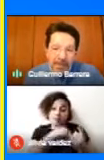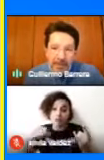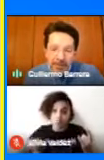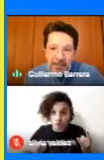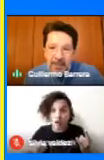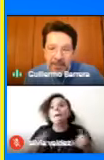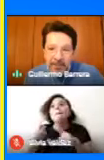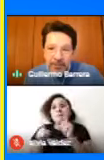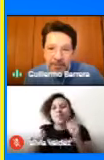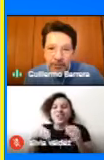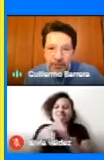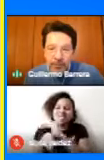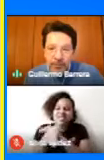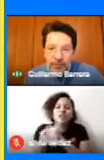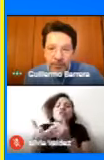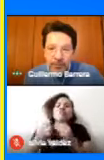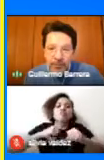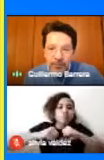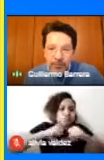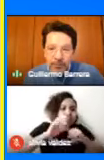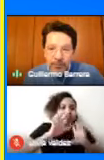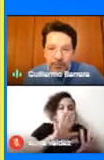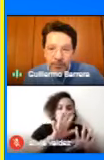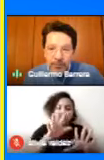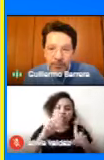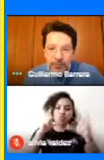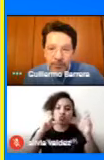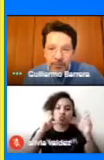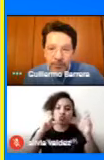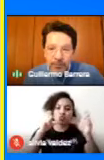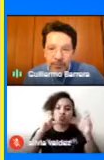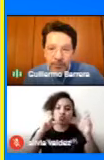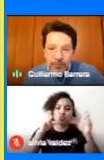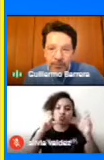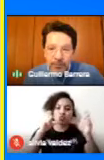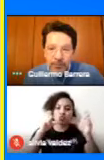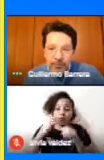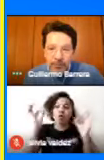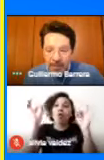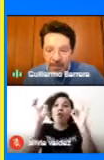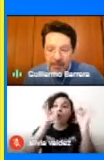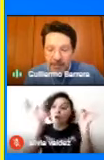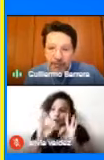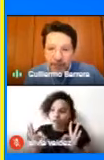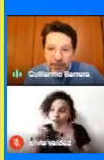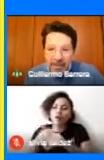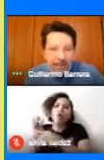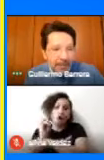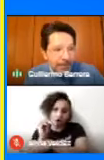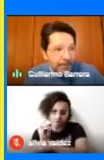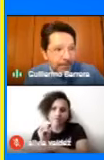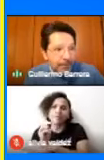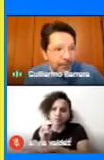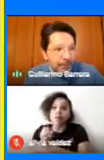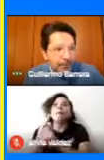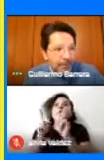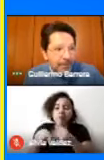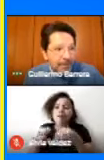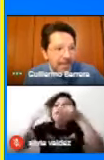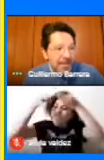pero para acceder a dinámicas del turismo requiere organización, pero requiere además